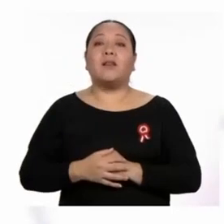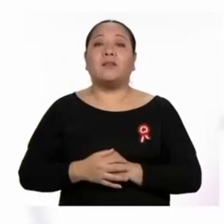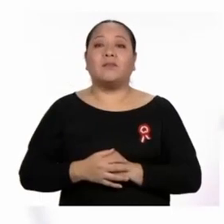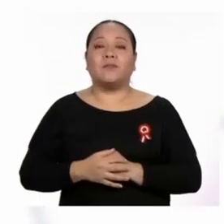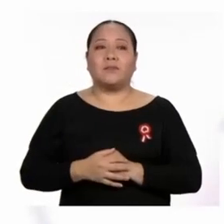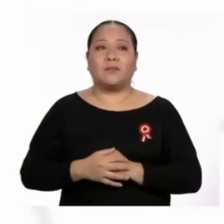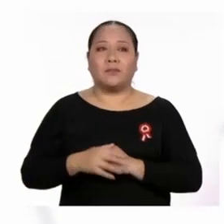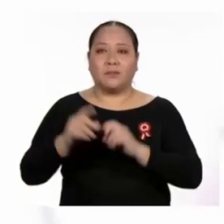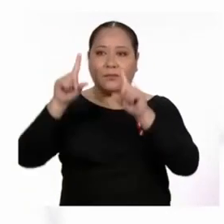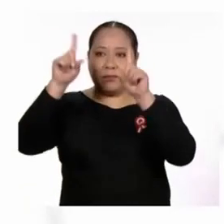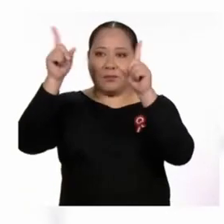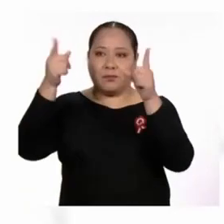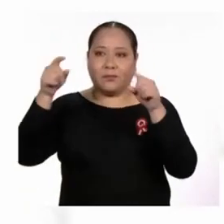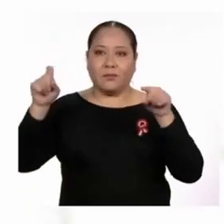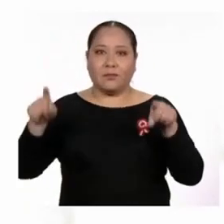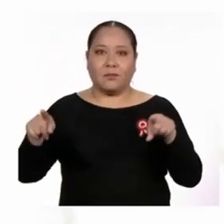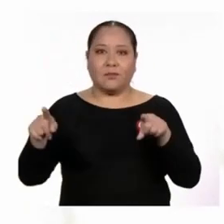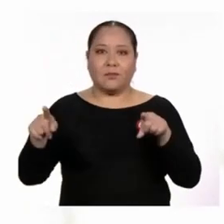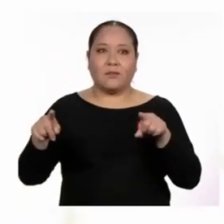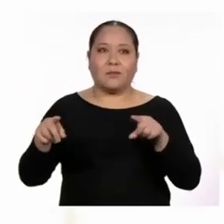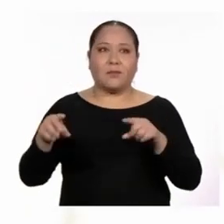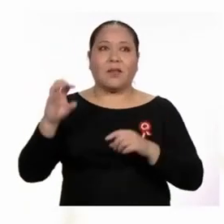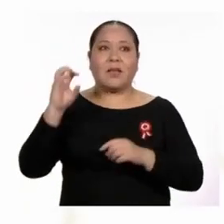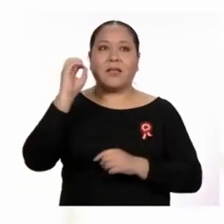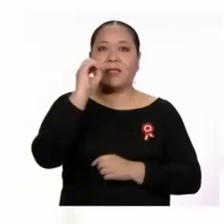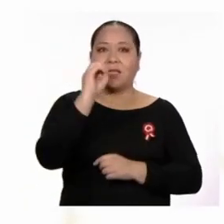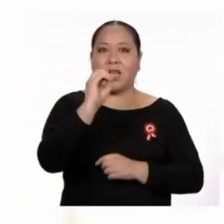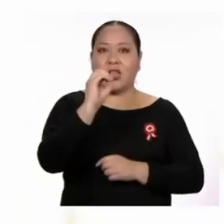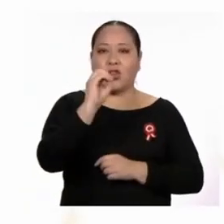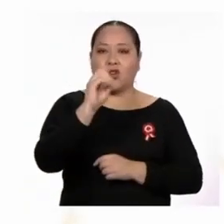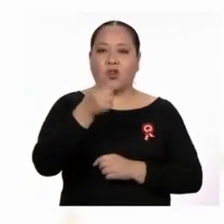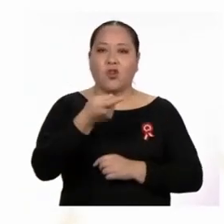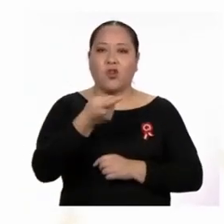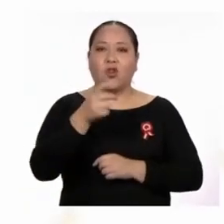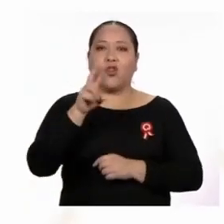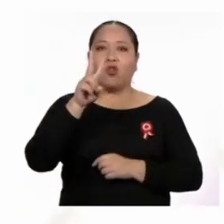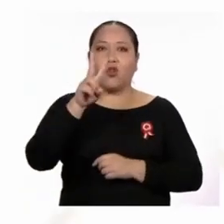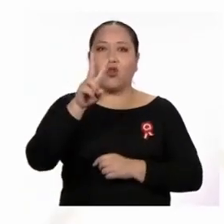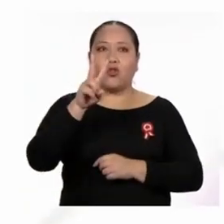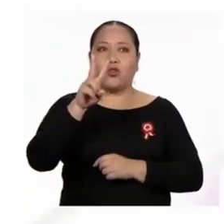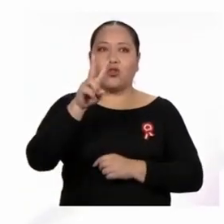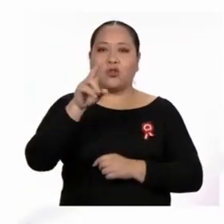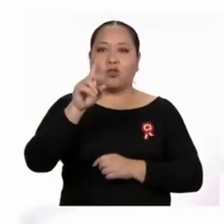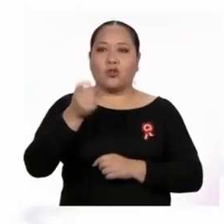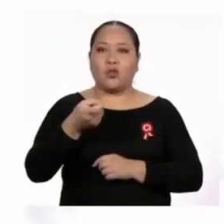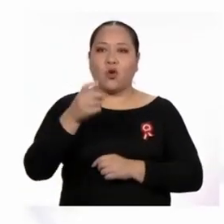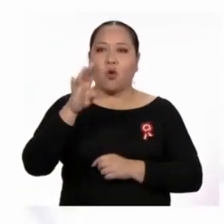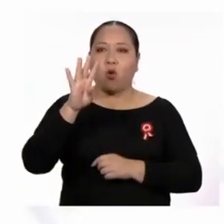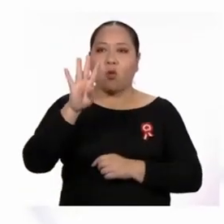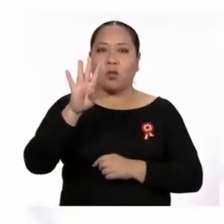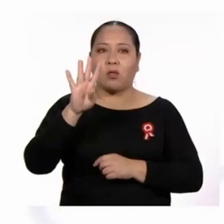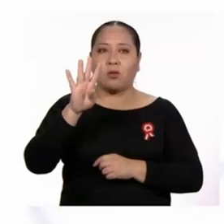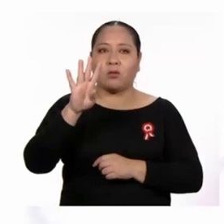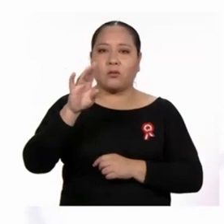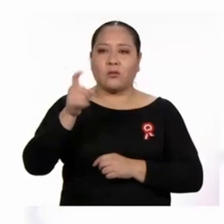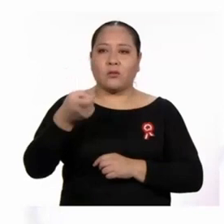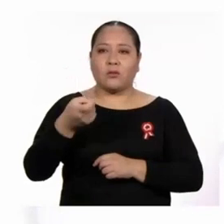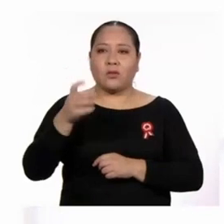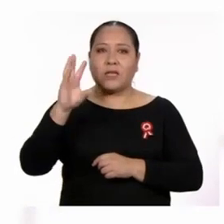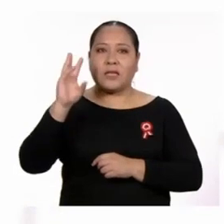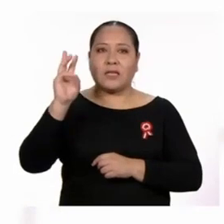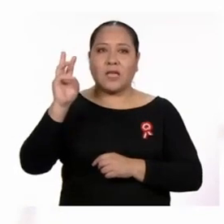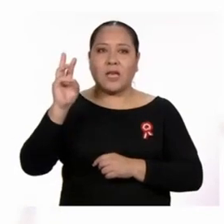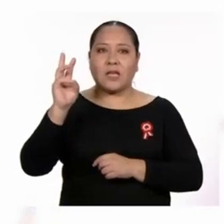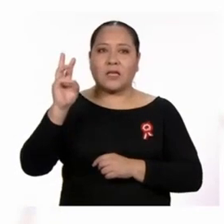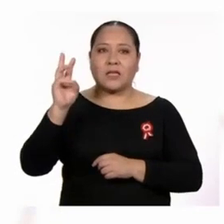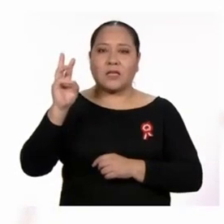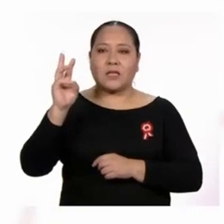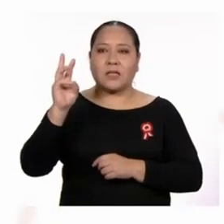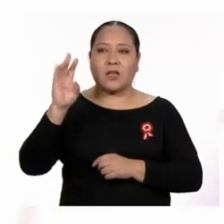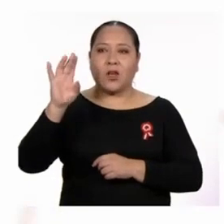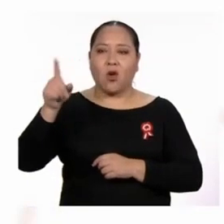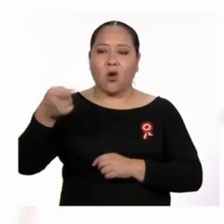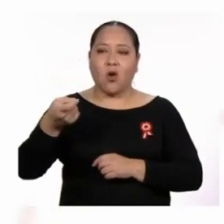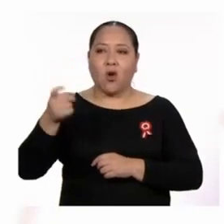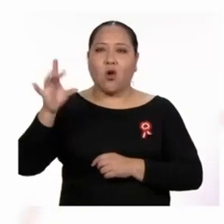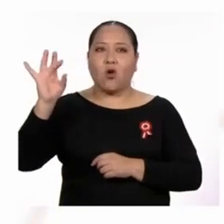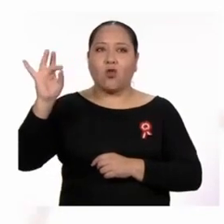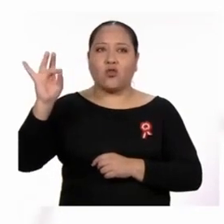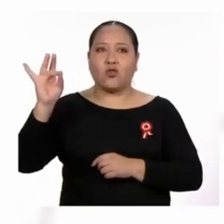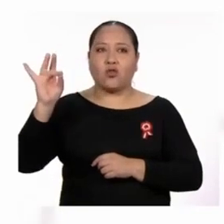abro llaves, 0, 2, 4, 6,